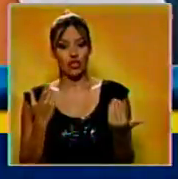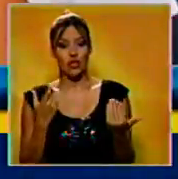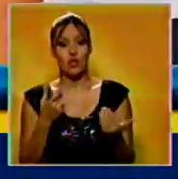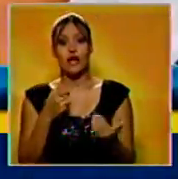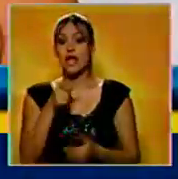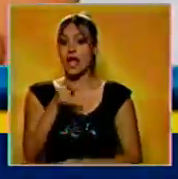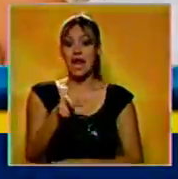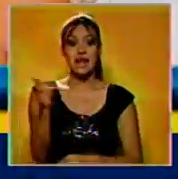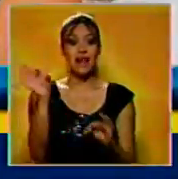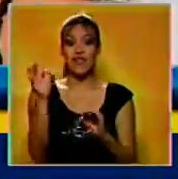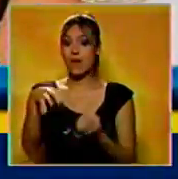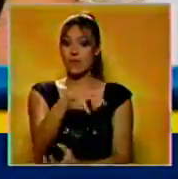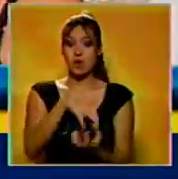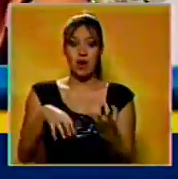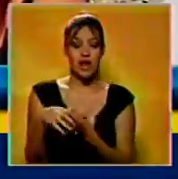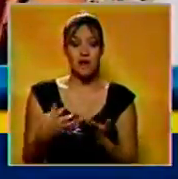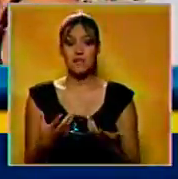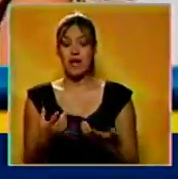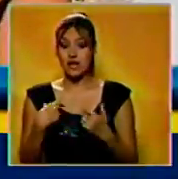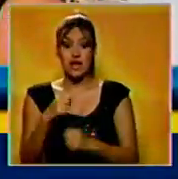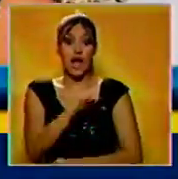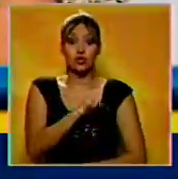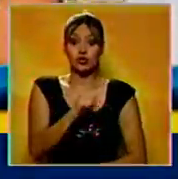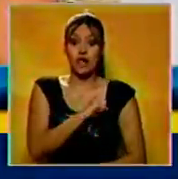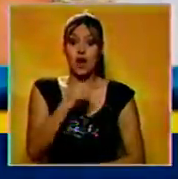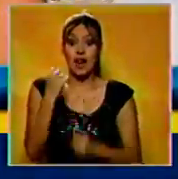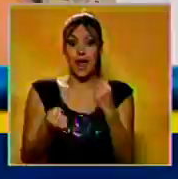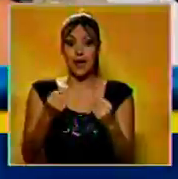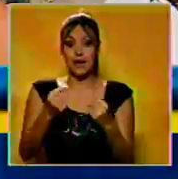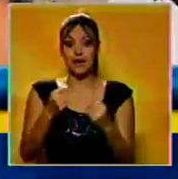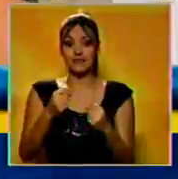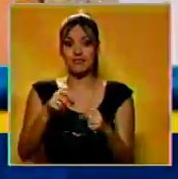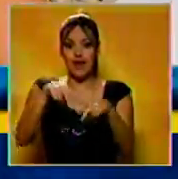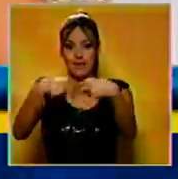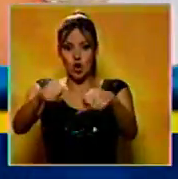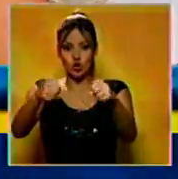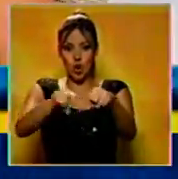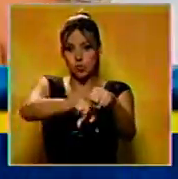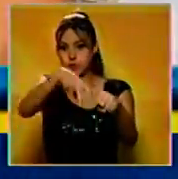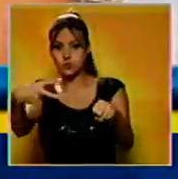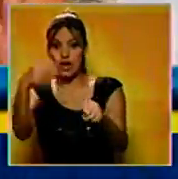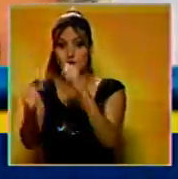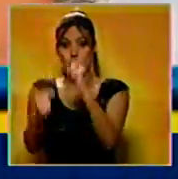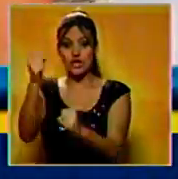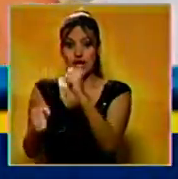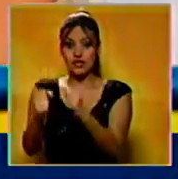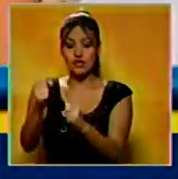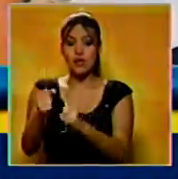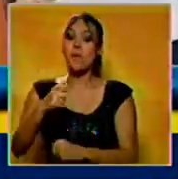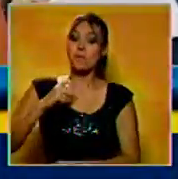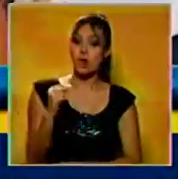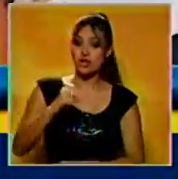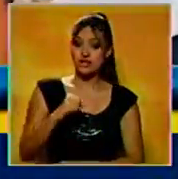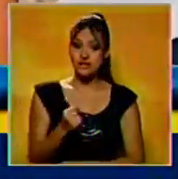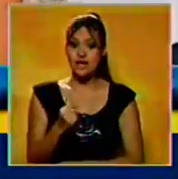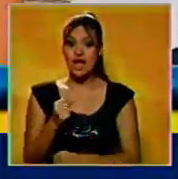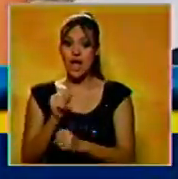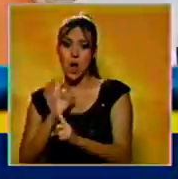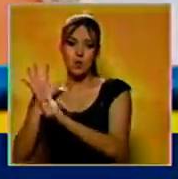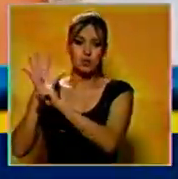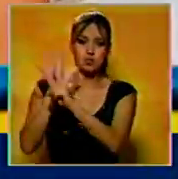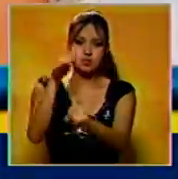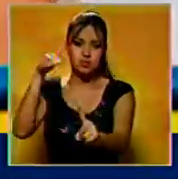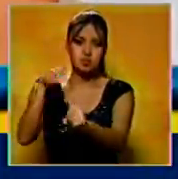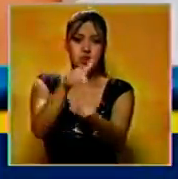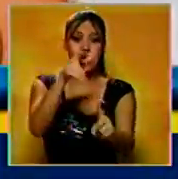él como no estaba metido en problemas, él se asustó, se tiró de la moto y salió corriendo. Entonces los policías se le fueron encima y él